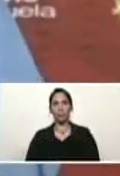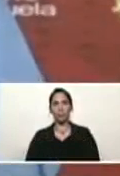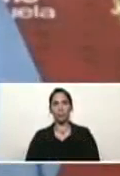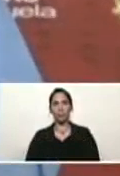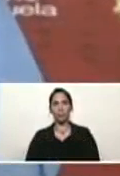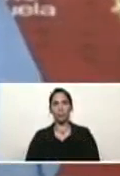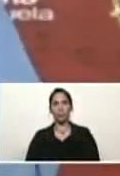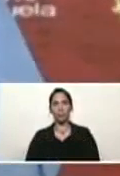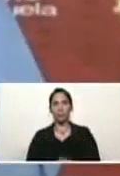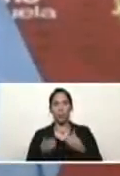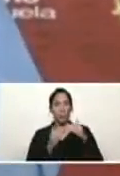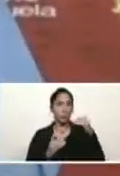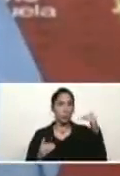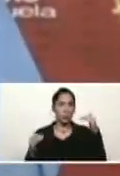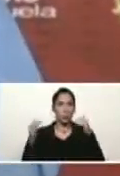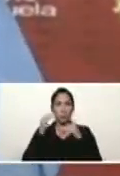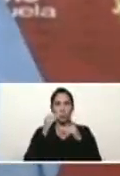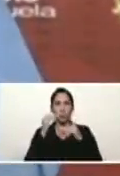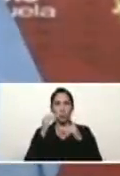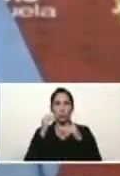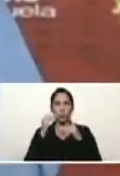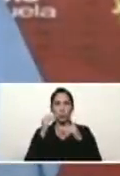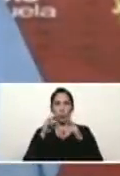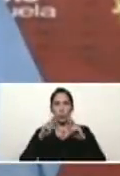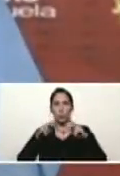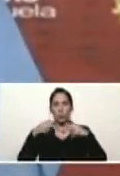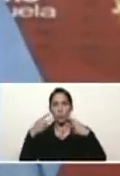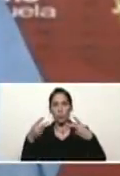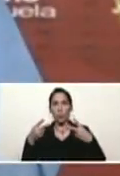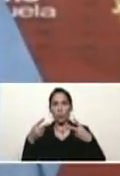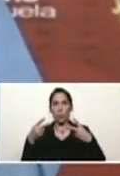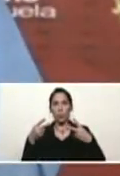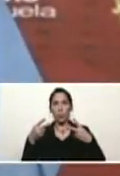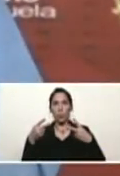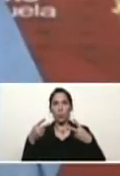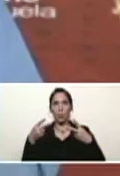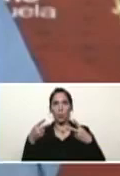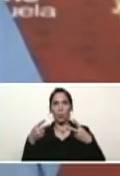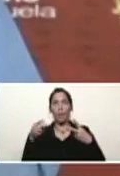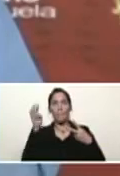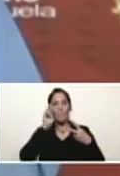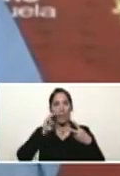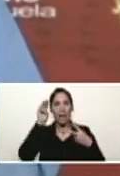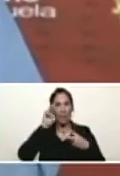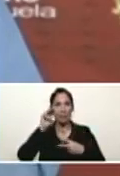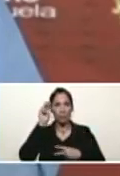y el aumento del estipendio a facilitadores,